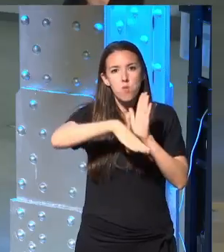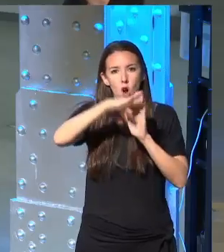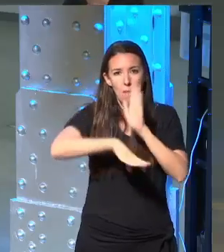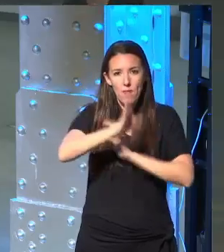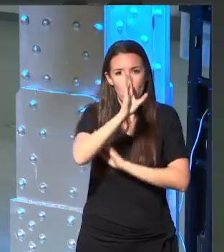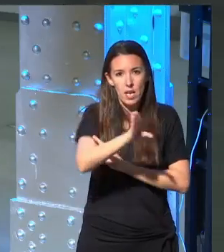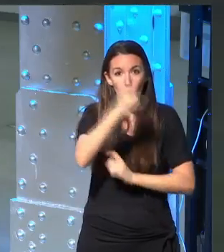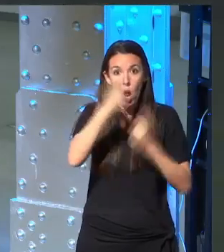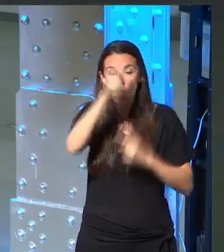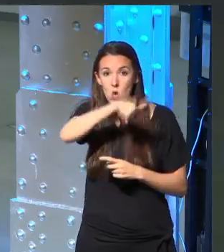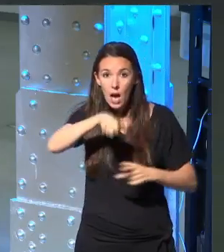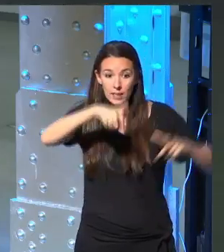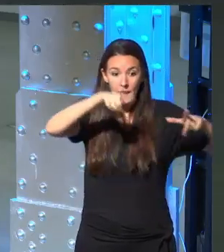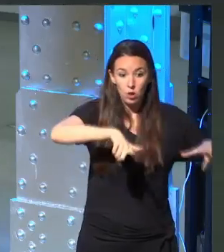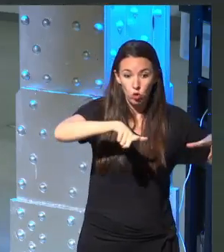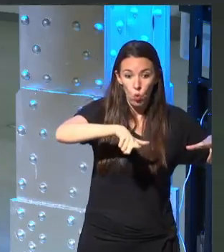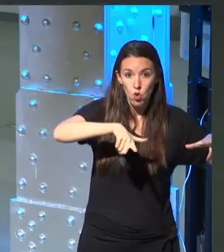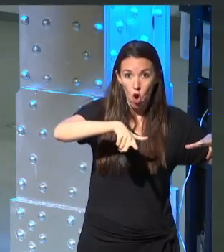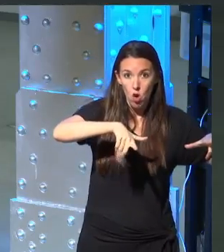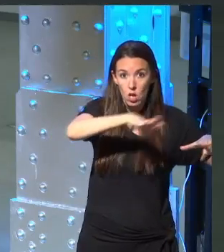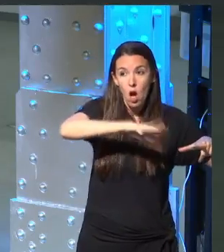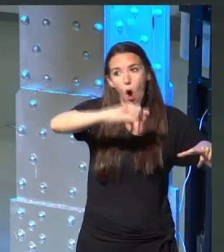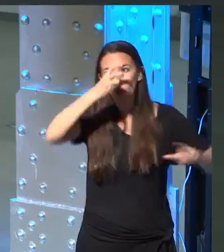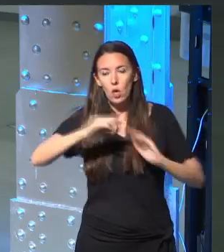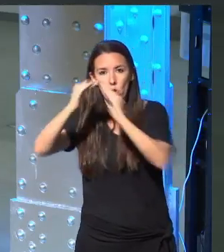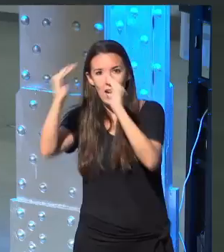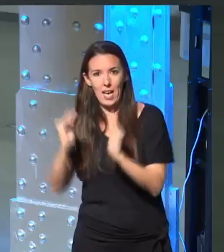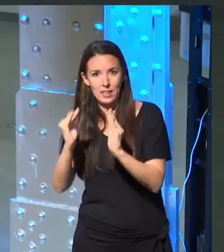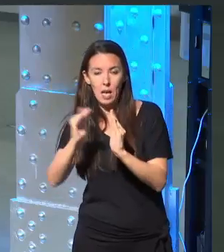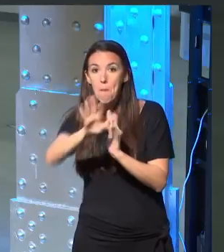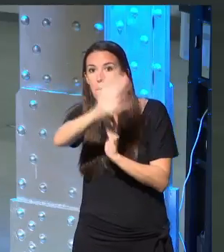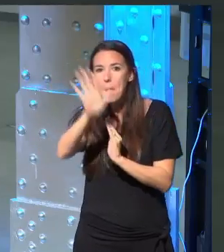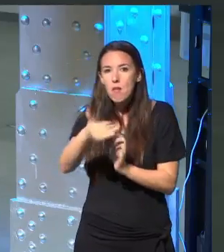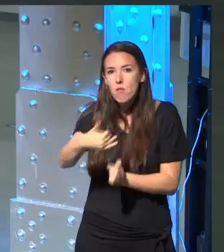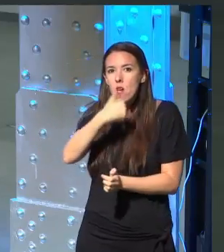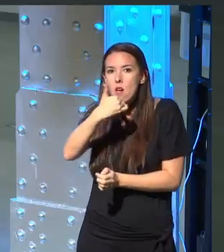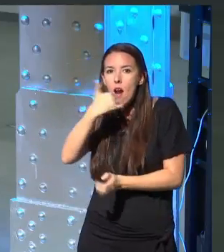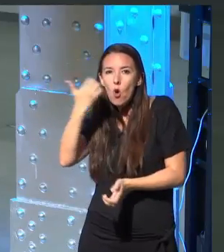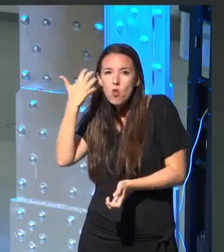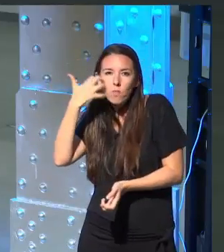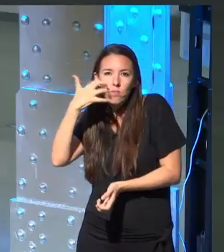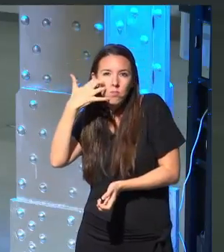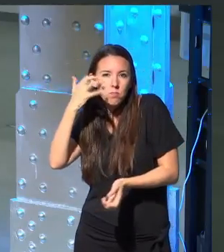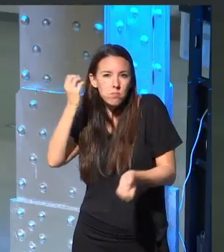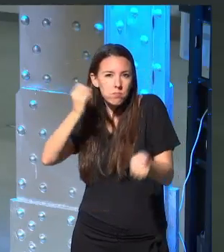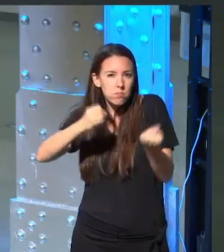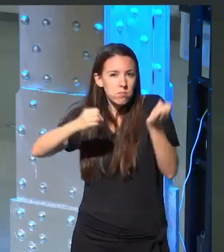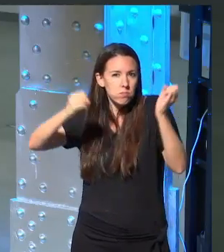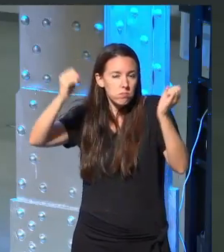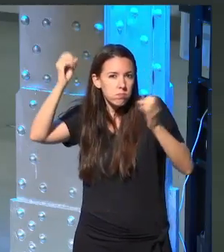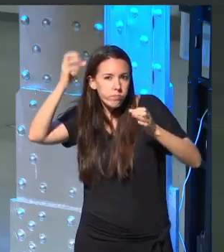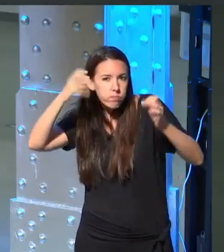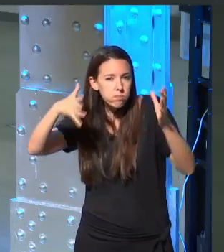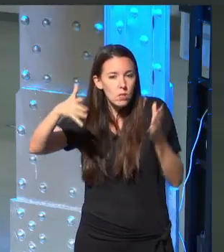y hay gente en estudio y gente que está en una casa en la que parece ser que están pasando fenómenos paranormales. Entonces, a lo largo